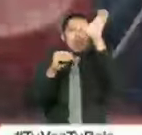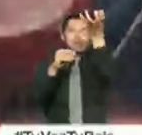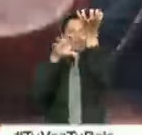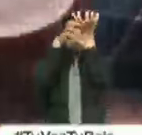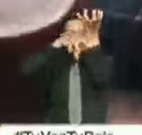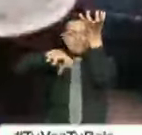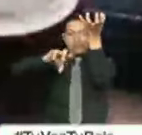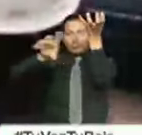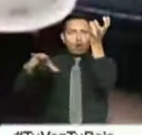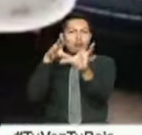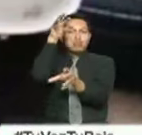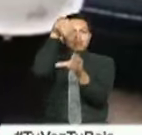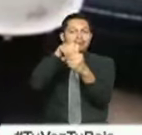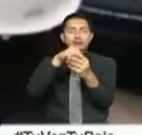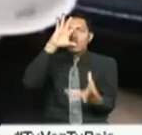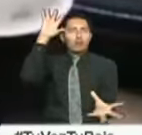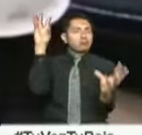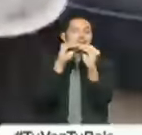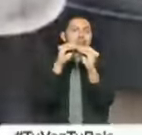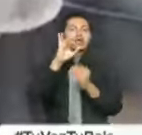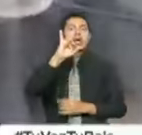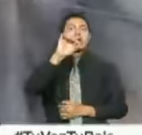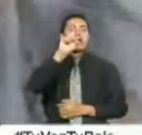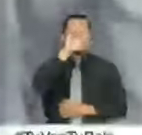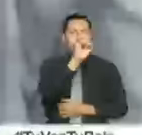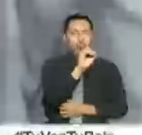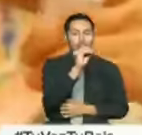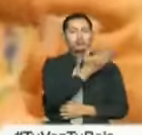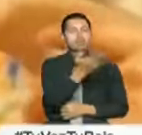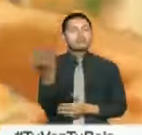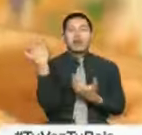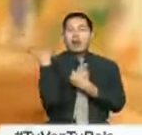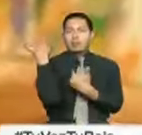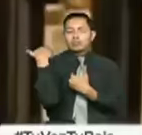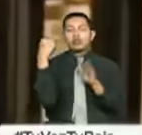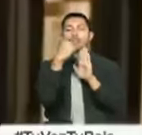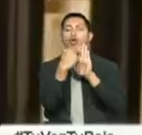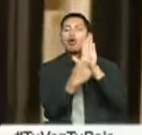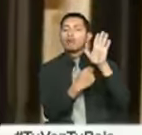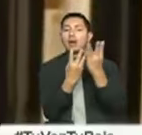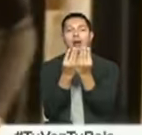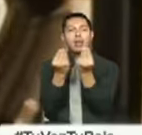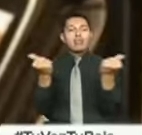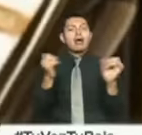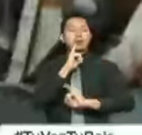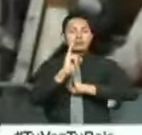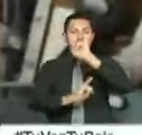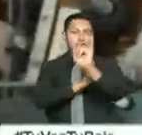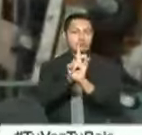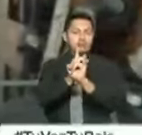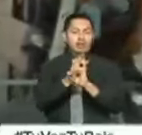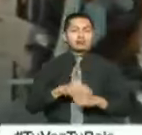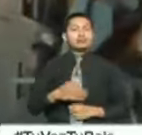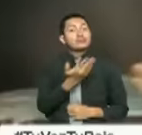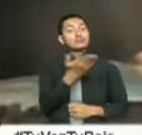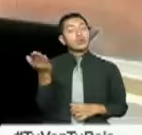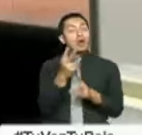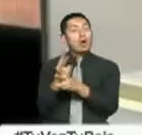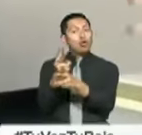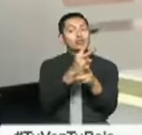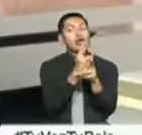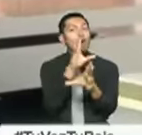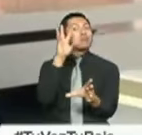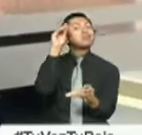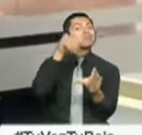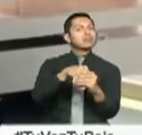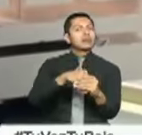Organización Internacional de Normalización, ISO, la cual se encarga de normas de calidad internacionales. Para ser parte del Consejo es